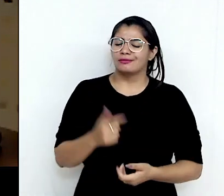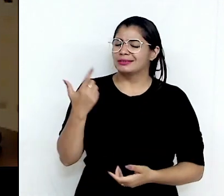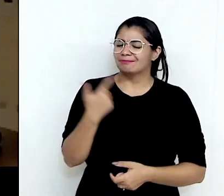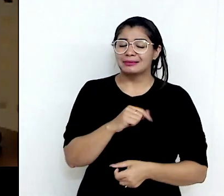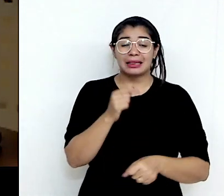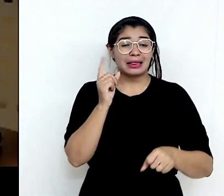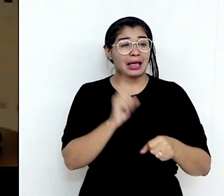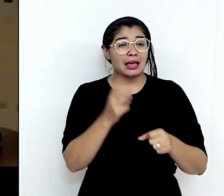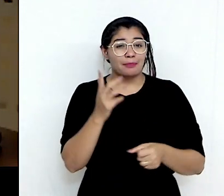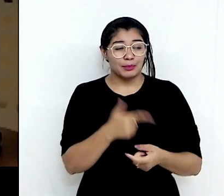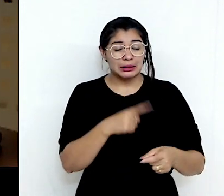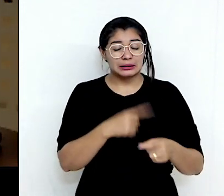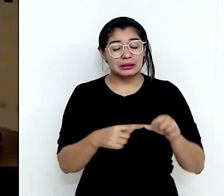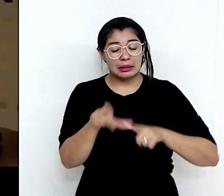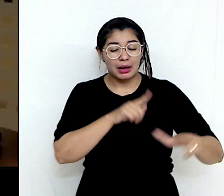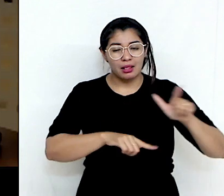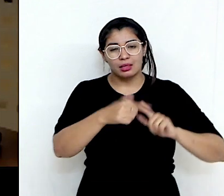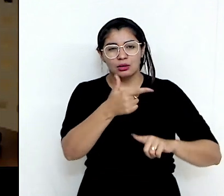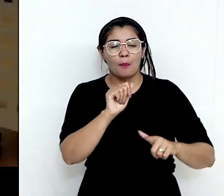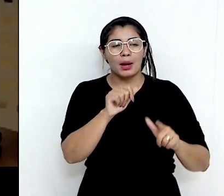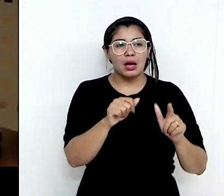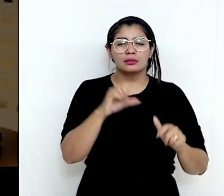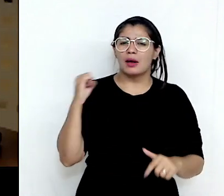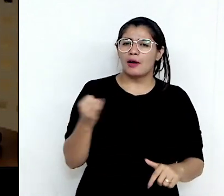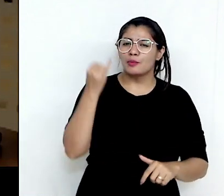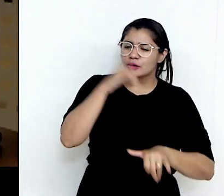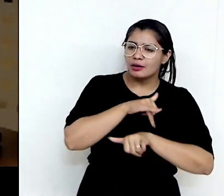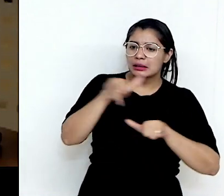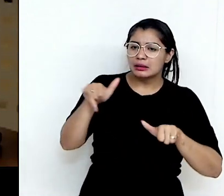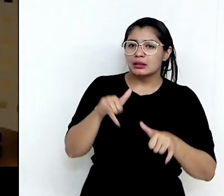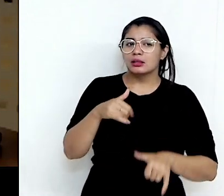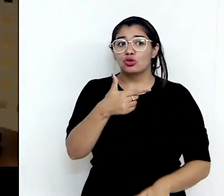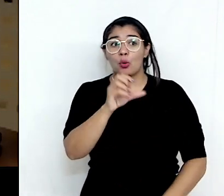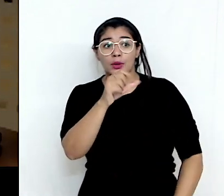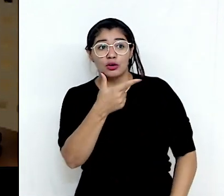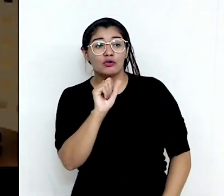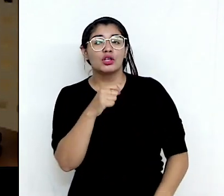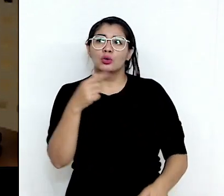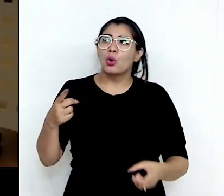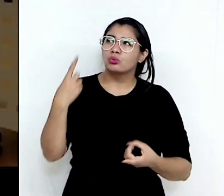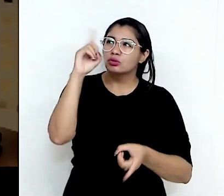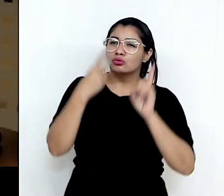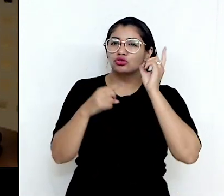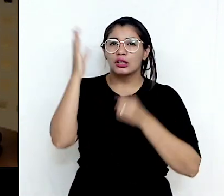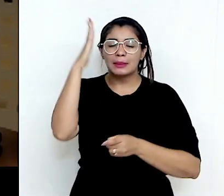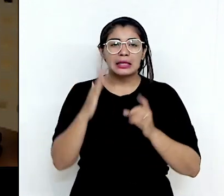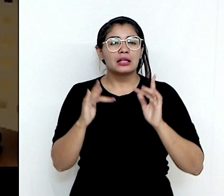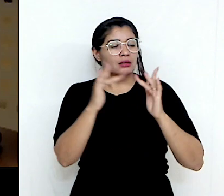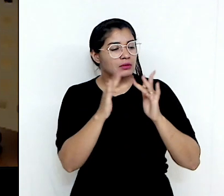tiempo y hay 2 hitos, por ejemplo, que podemos mencionar. En julio de 2020, Chile y Brasil suscribieron un